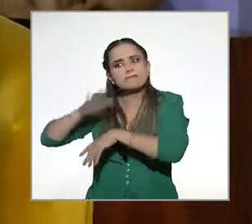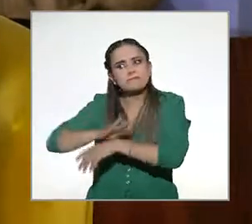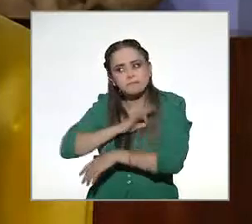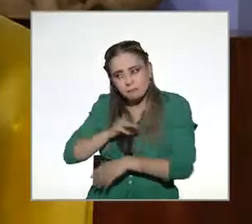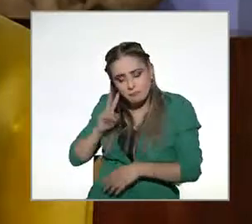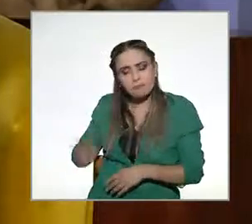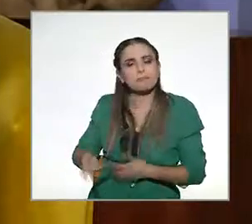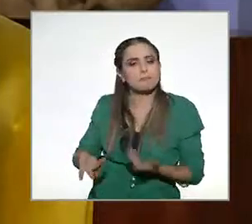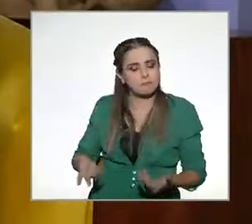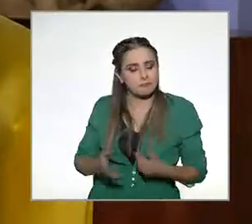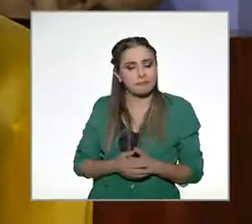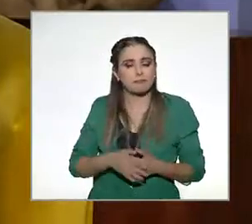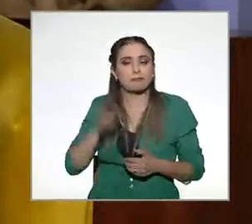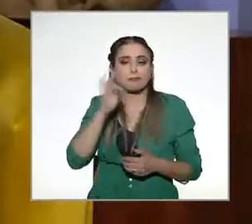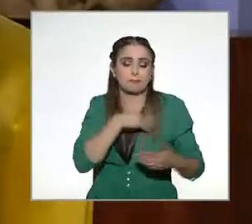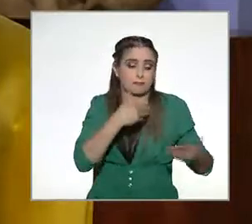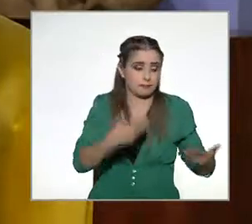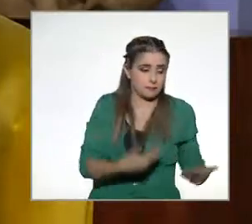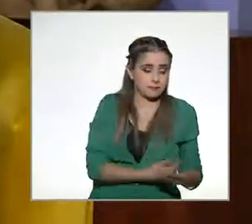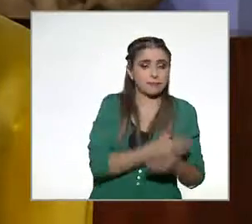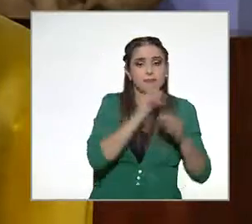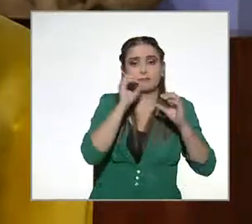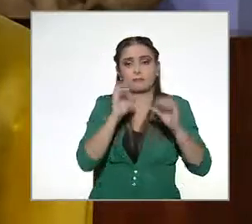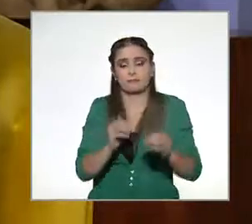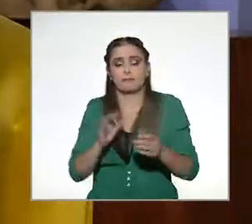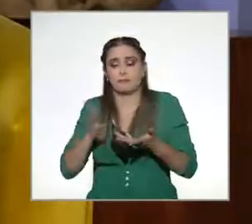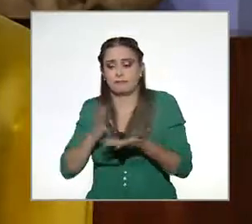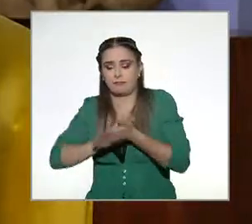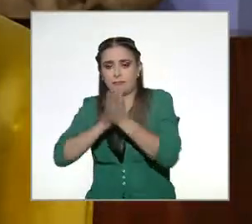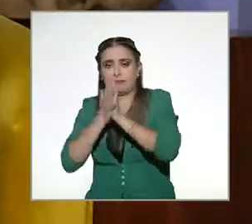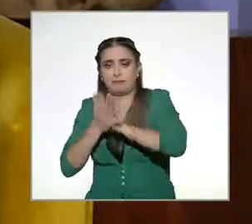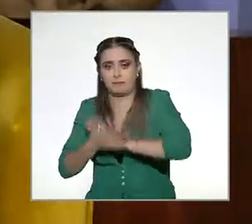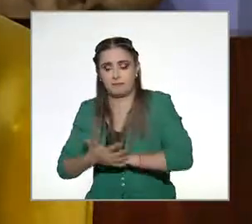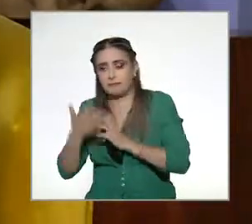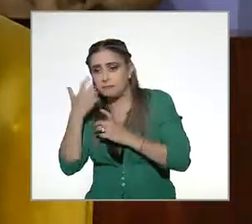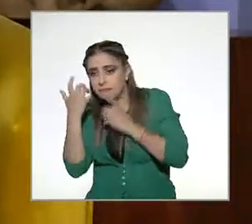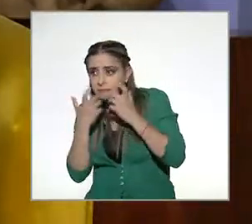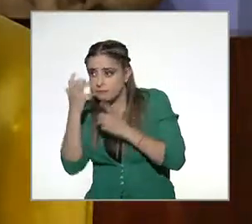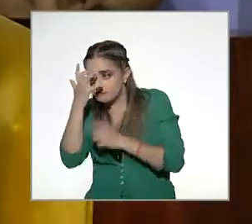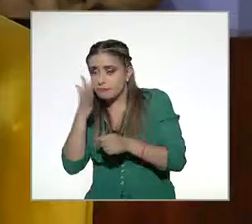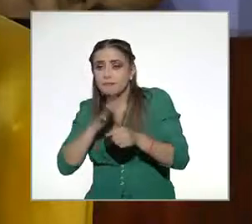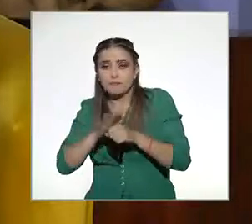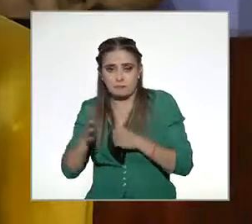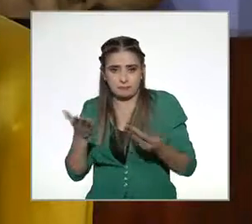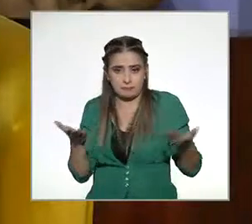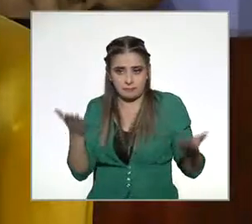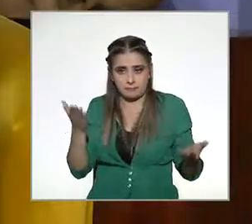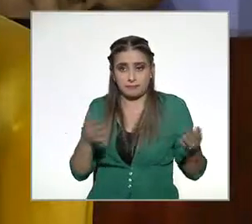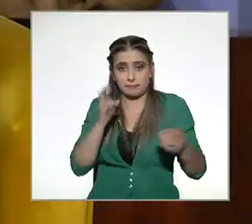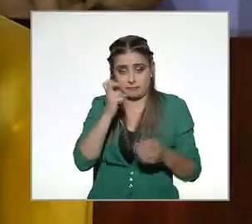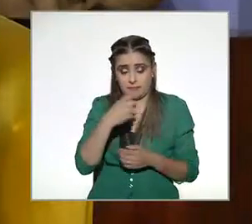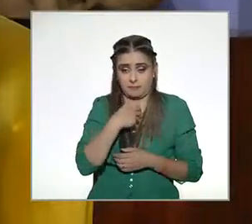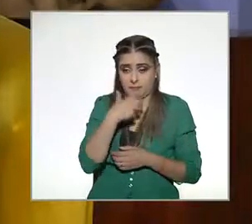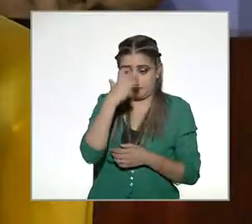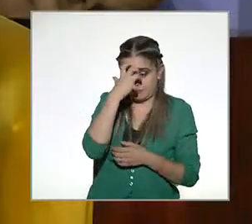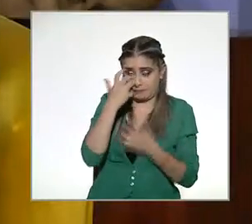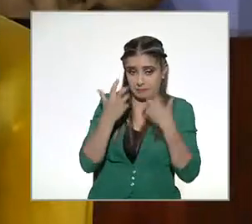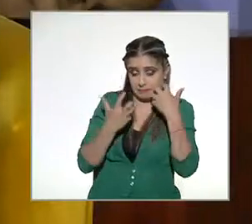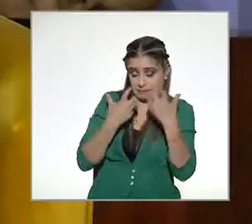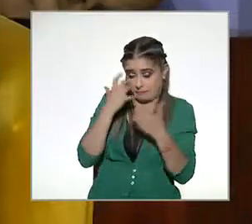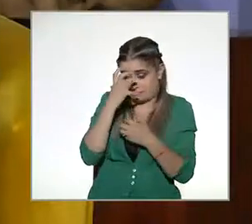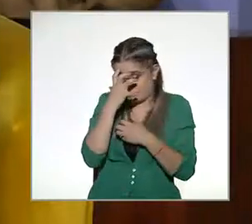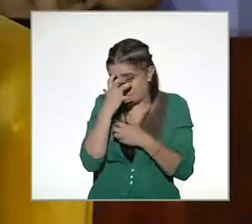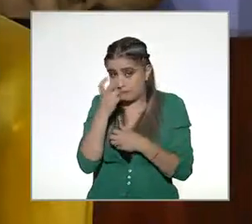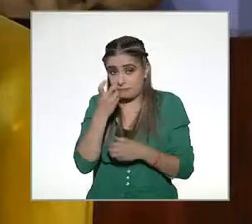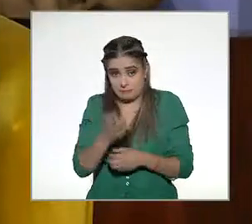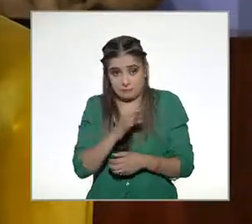además de si uno nace o se hace introvertido, también nos escriben y nos dicen si la introversión se puede considerar